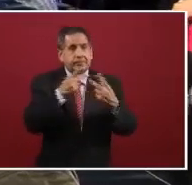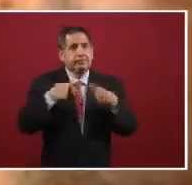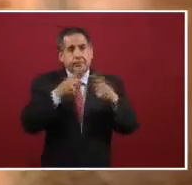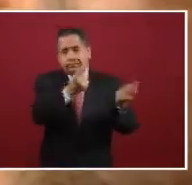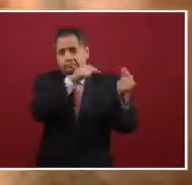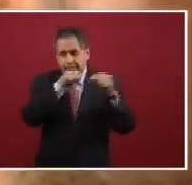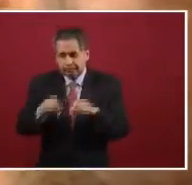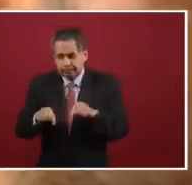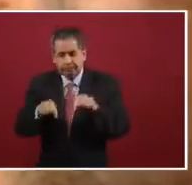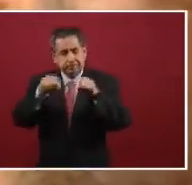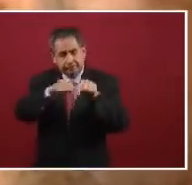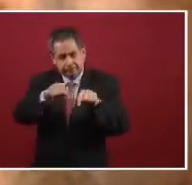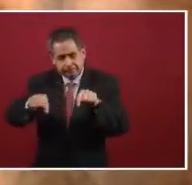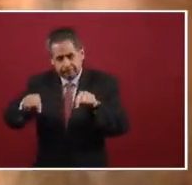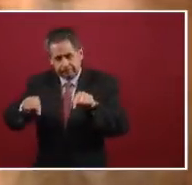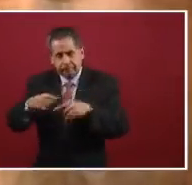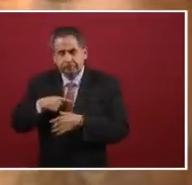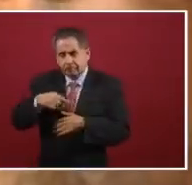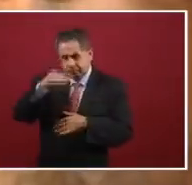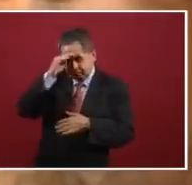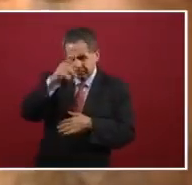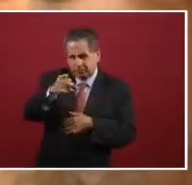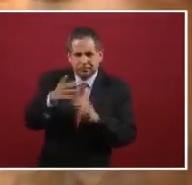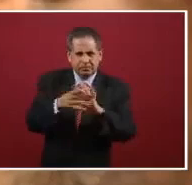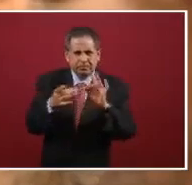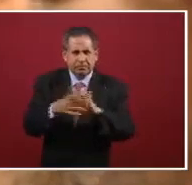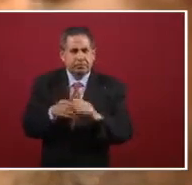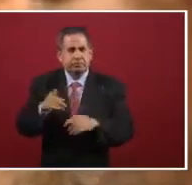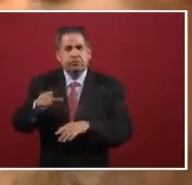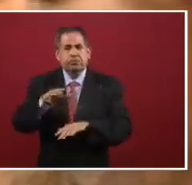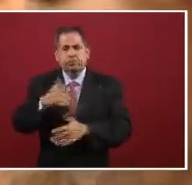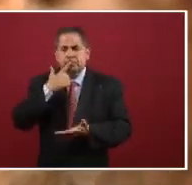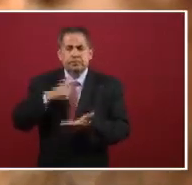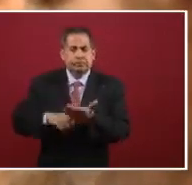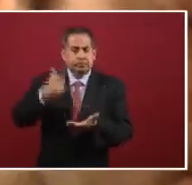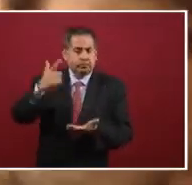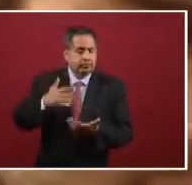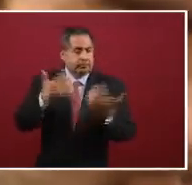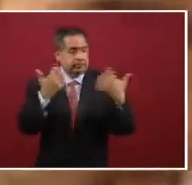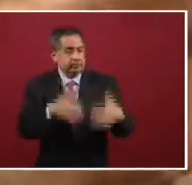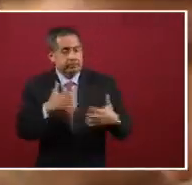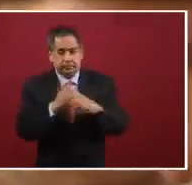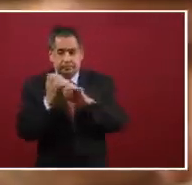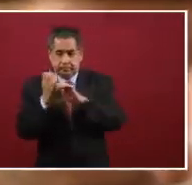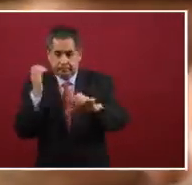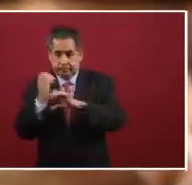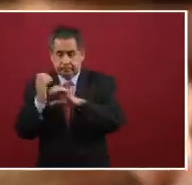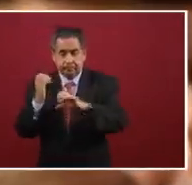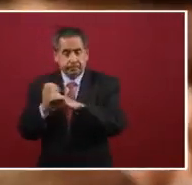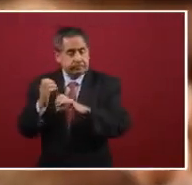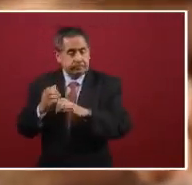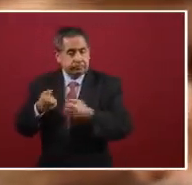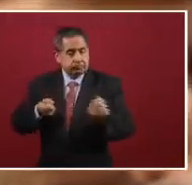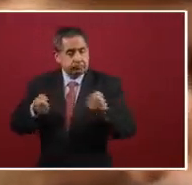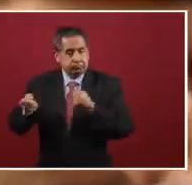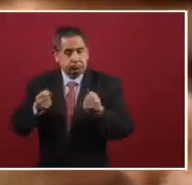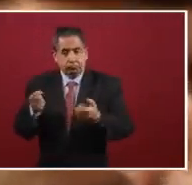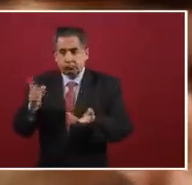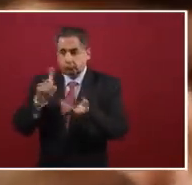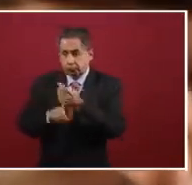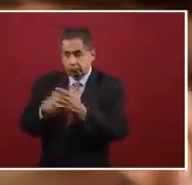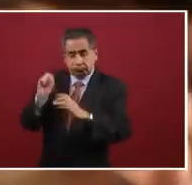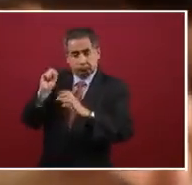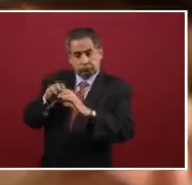por otra parte, usted ventiló el caso de Celaya, de la empresa de camiones de transportes, que